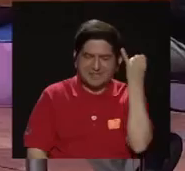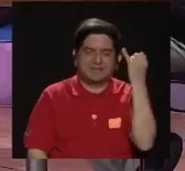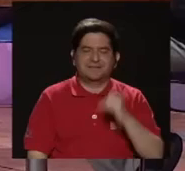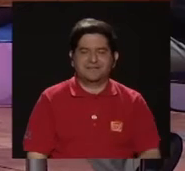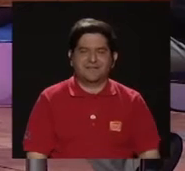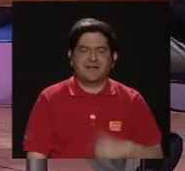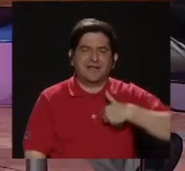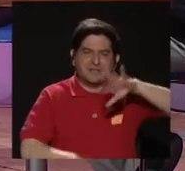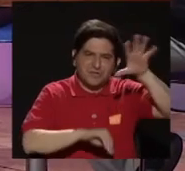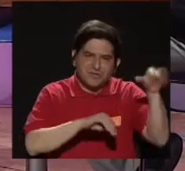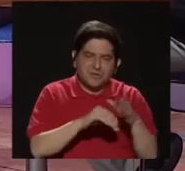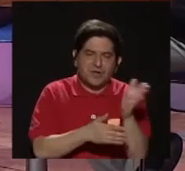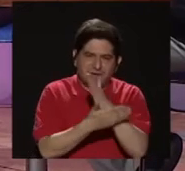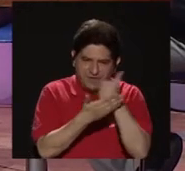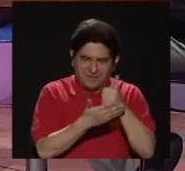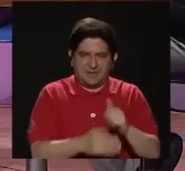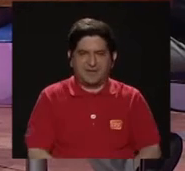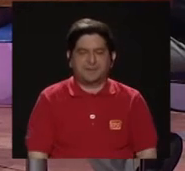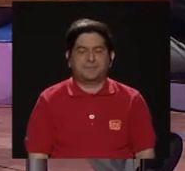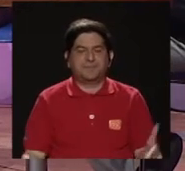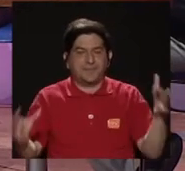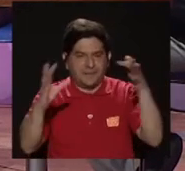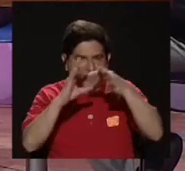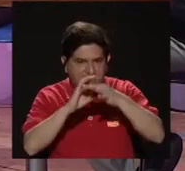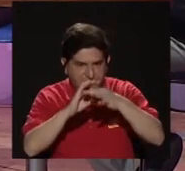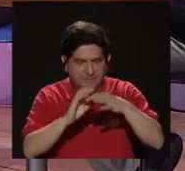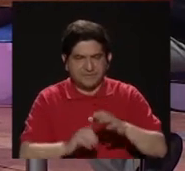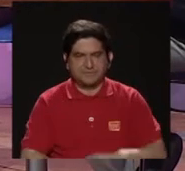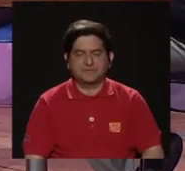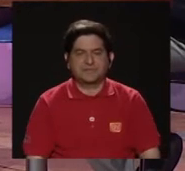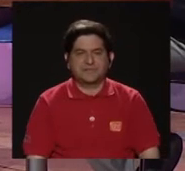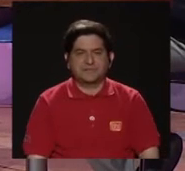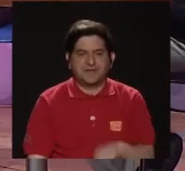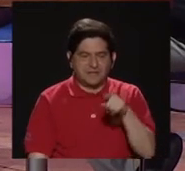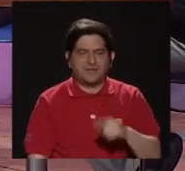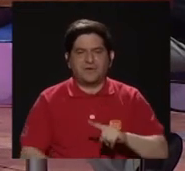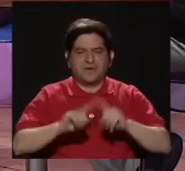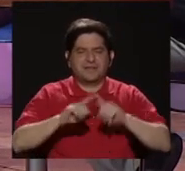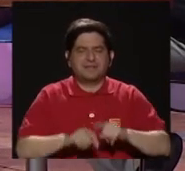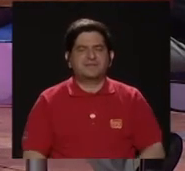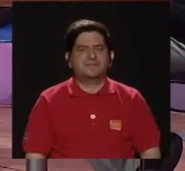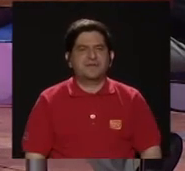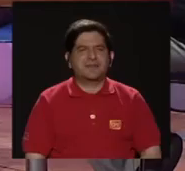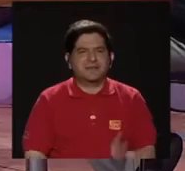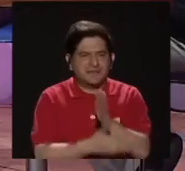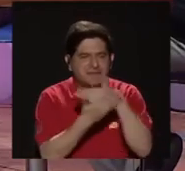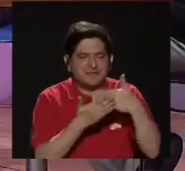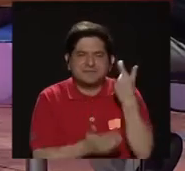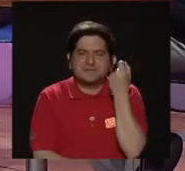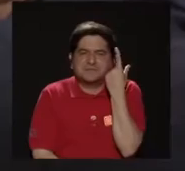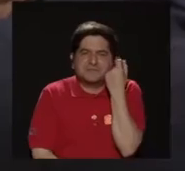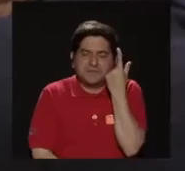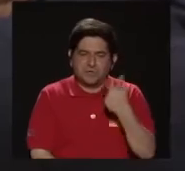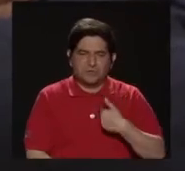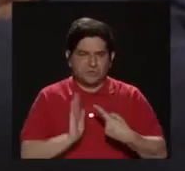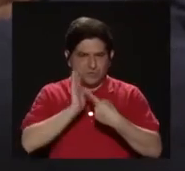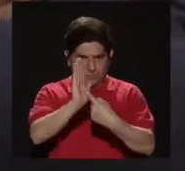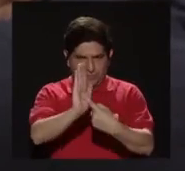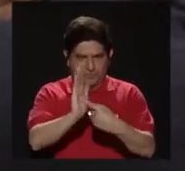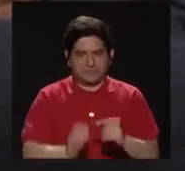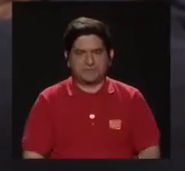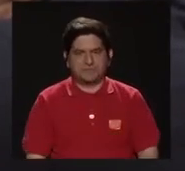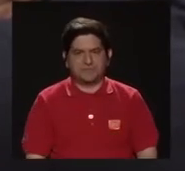¿Puedo agregar una cosita respecto a las capas de interpretación? Yo quiero señalar como